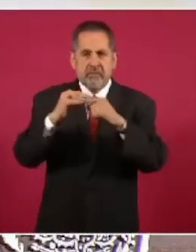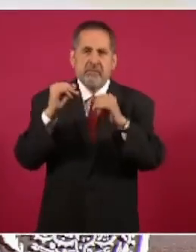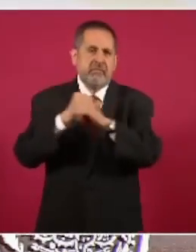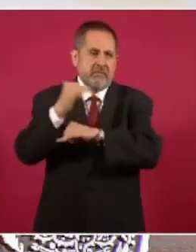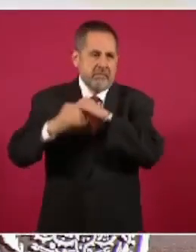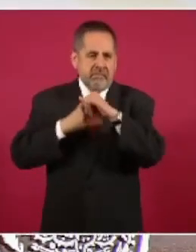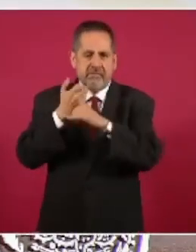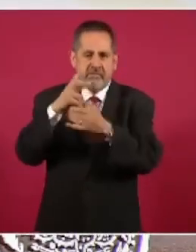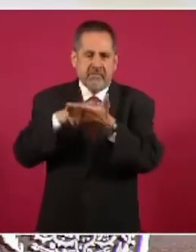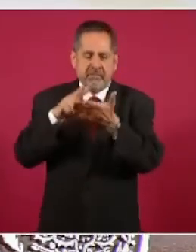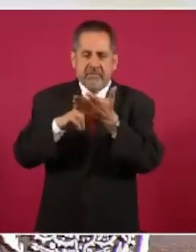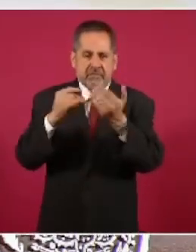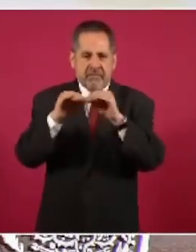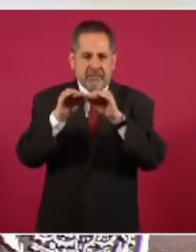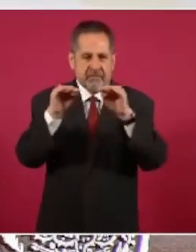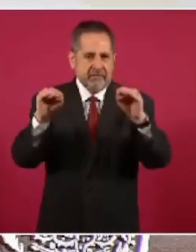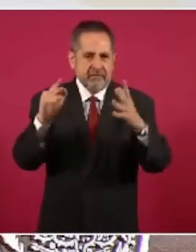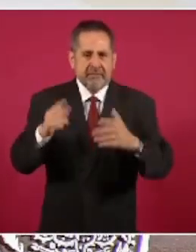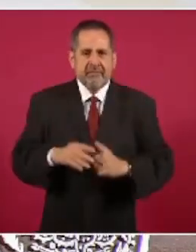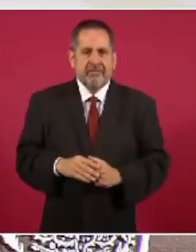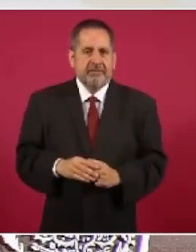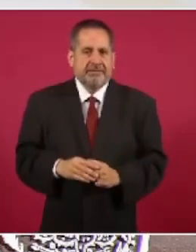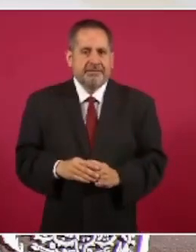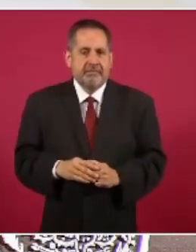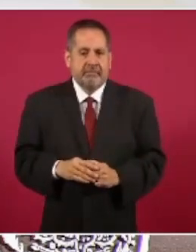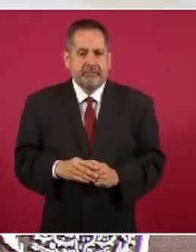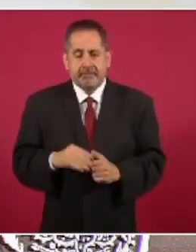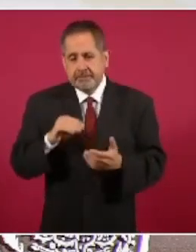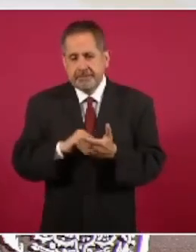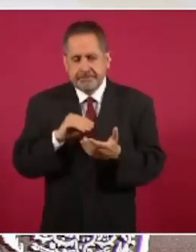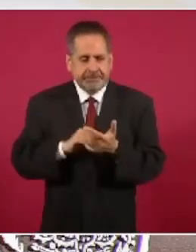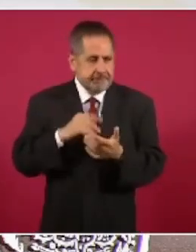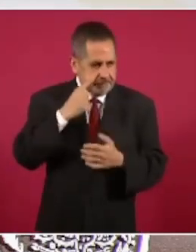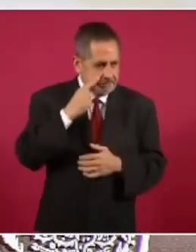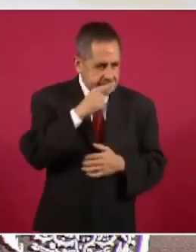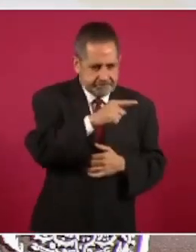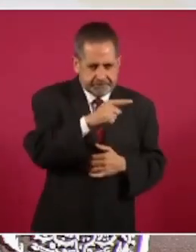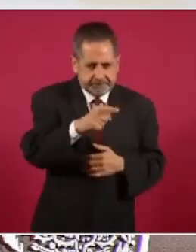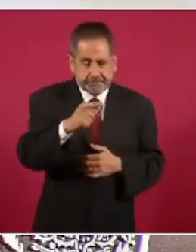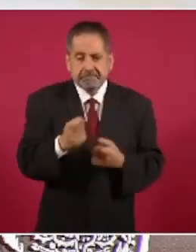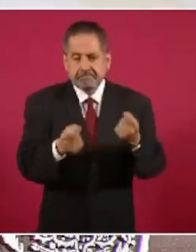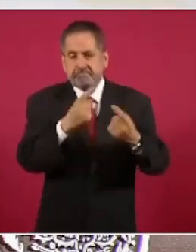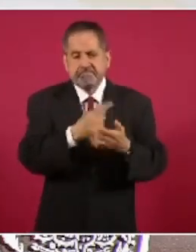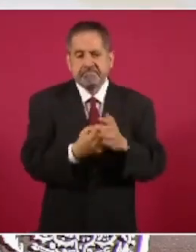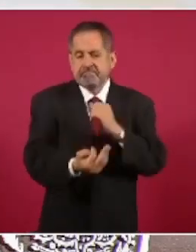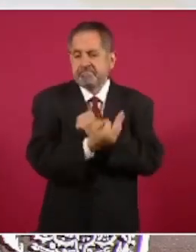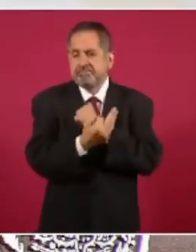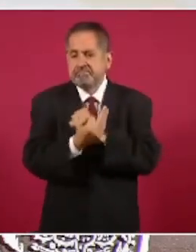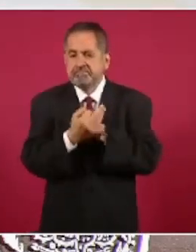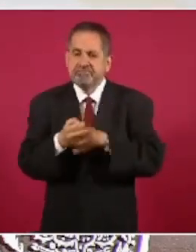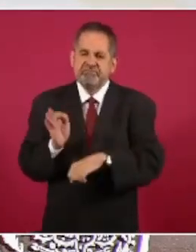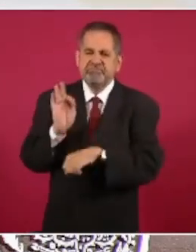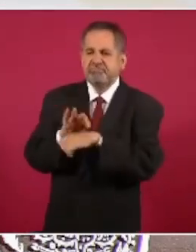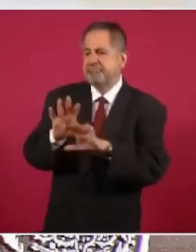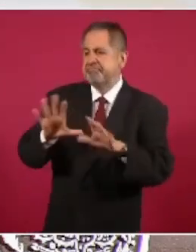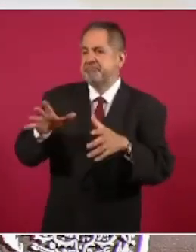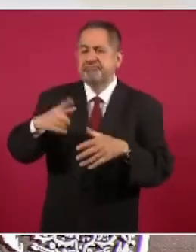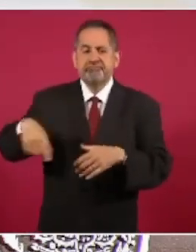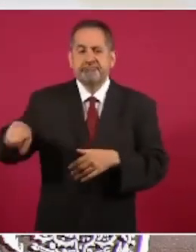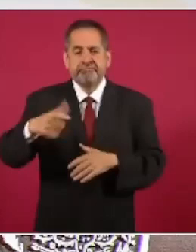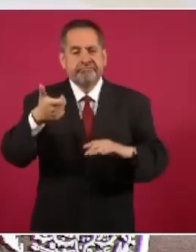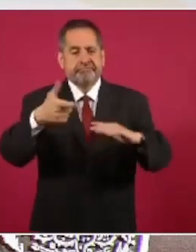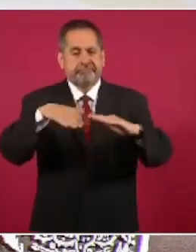12.78 pesos. Vamos a ver que siguen encontrándose, afortunadamente, aliadas de los consumidores en el gas LP que dan por